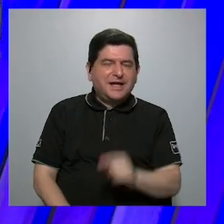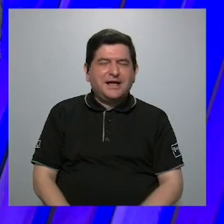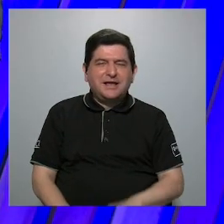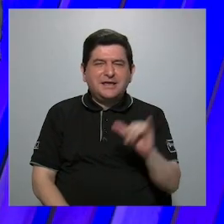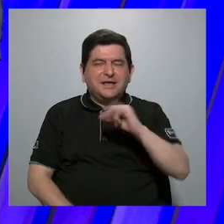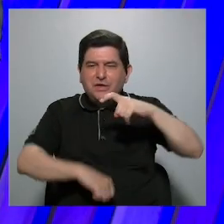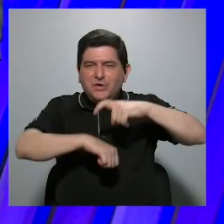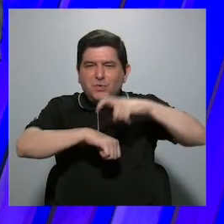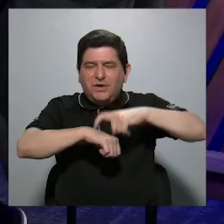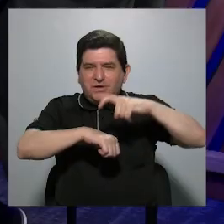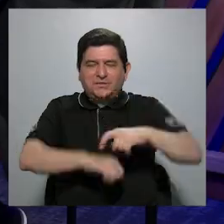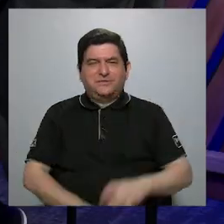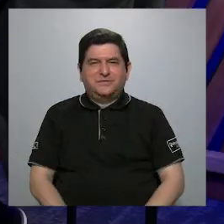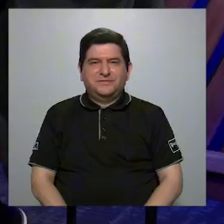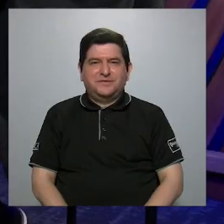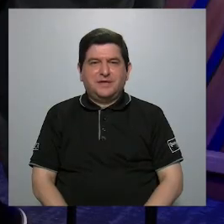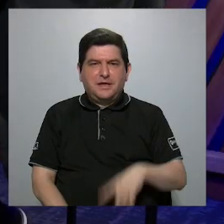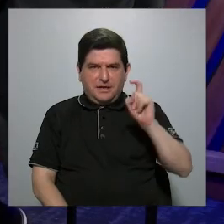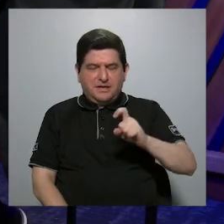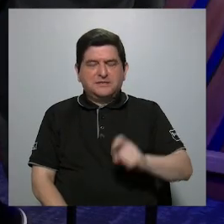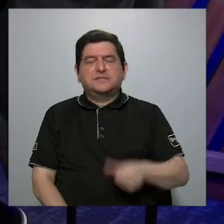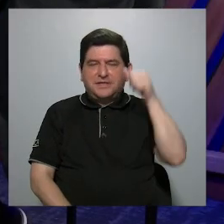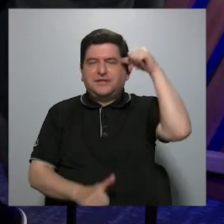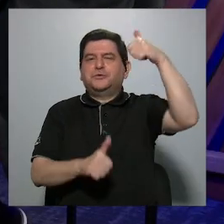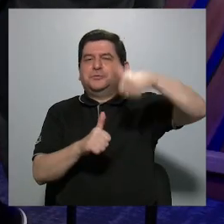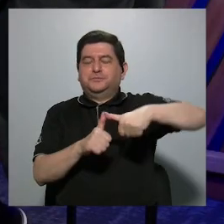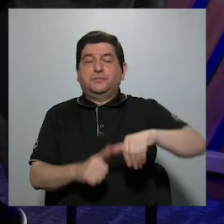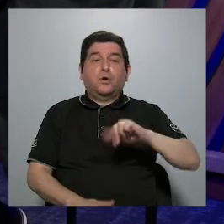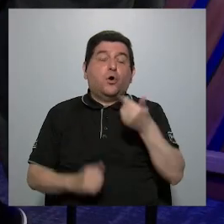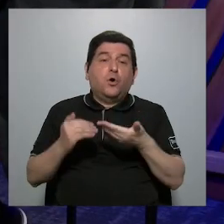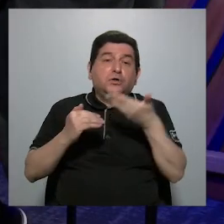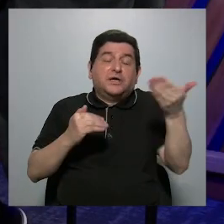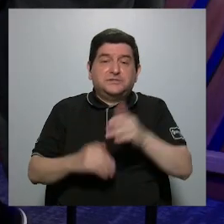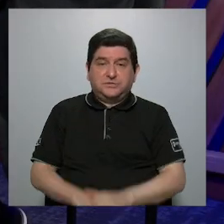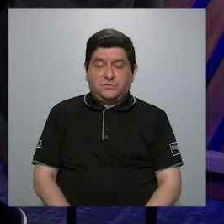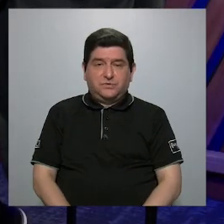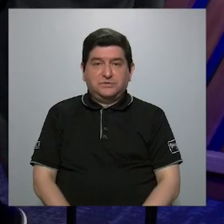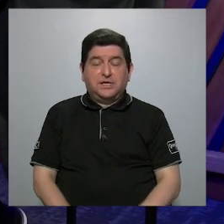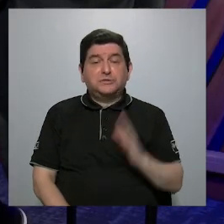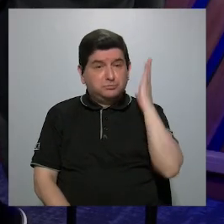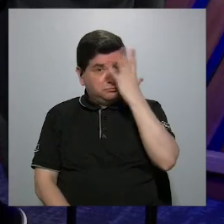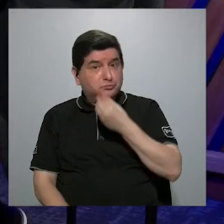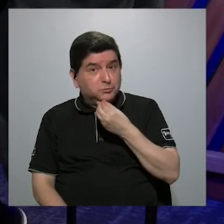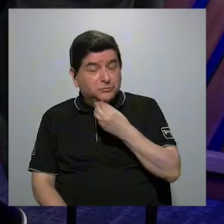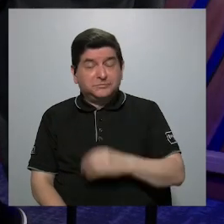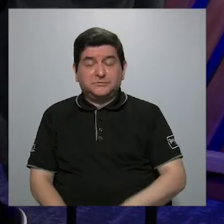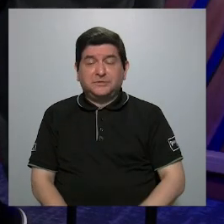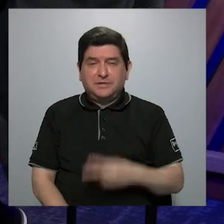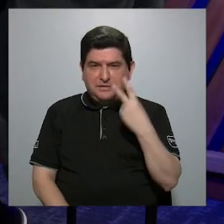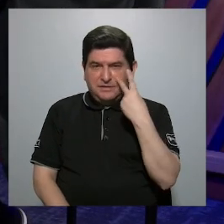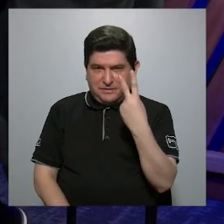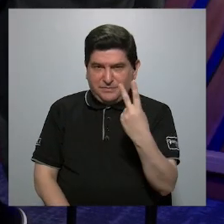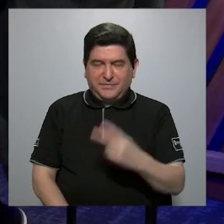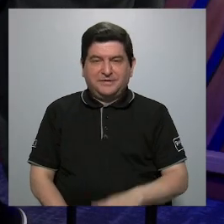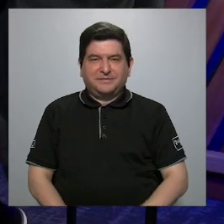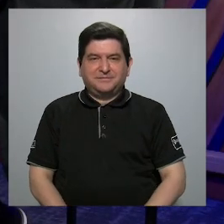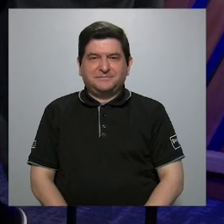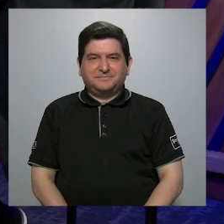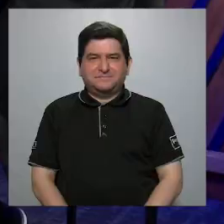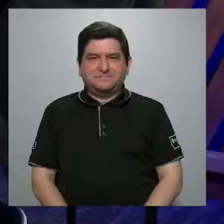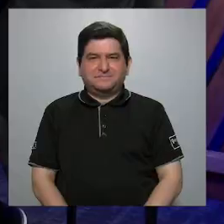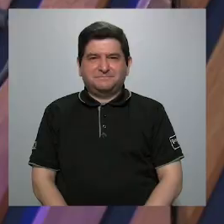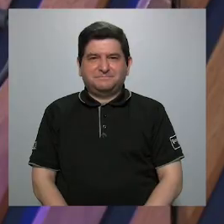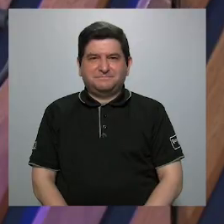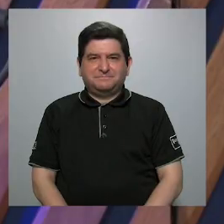ciertas coincidencias que hay que recuperar. Otras coincidencias, y son muy bonitas verlas, como